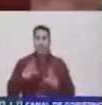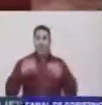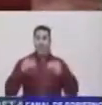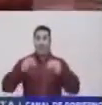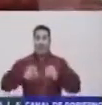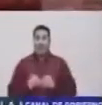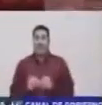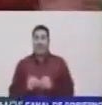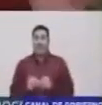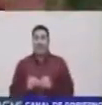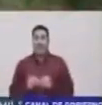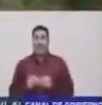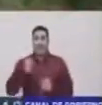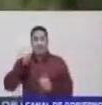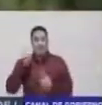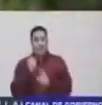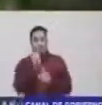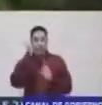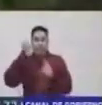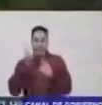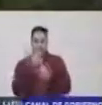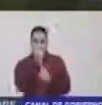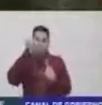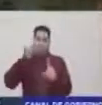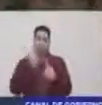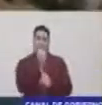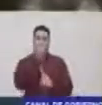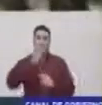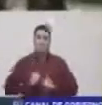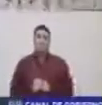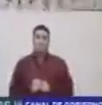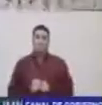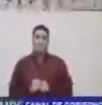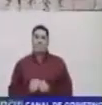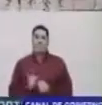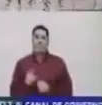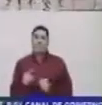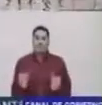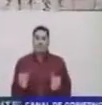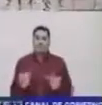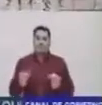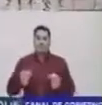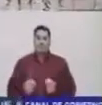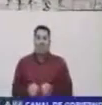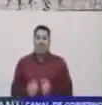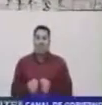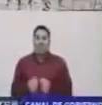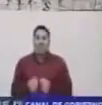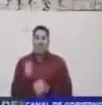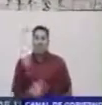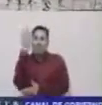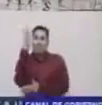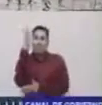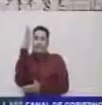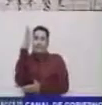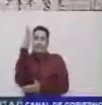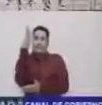quiero platicarles sobre el tallado de madera. Habrán kbirtra,